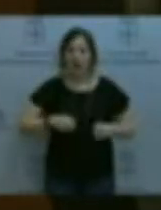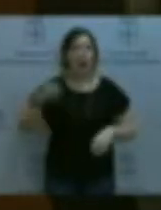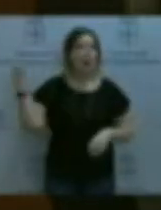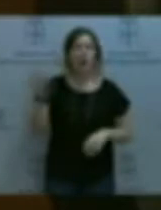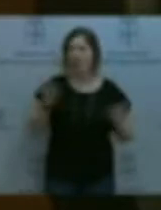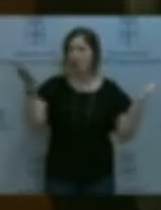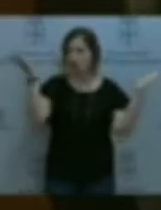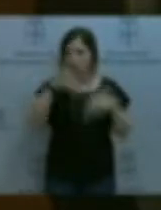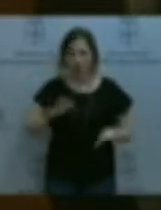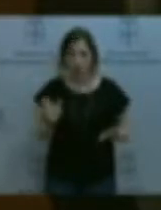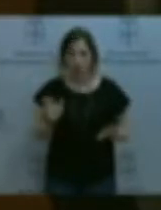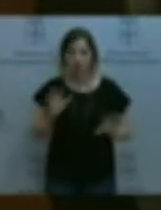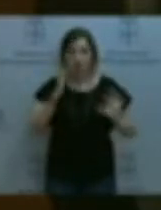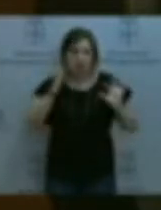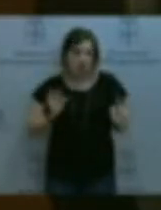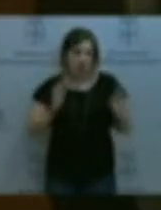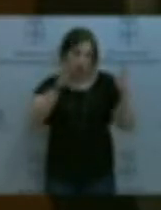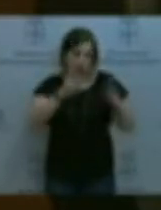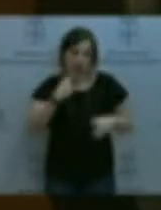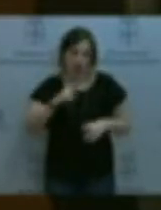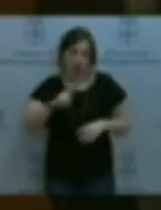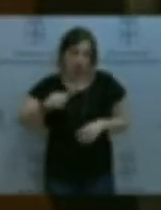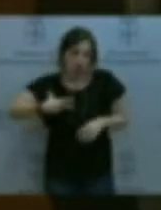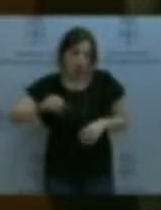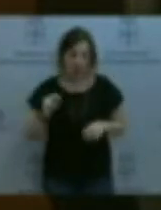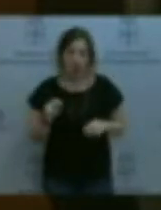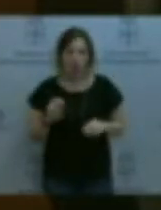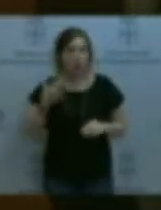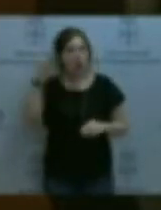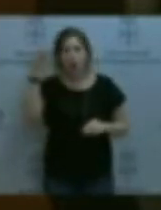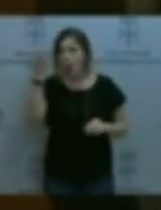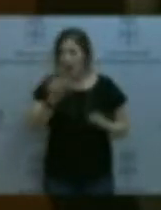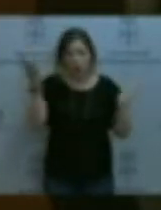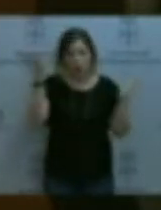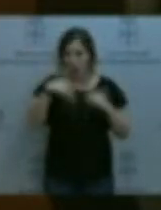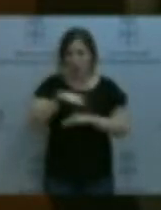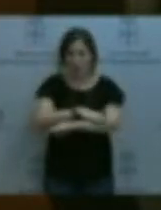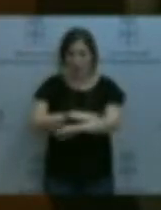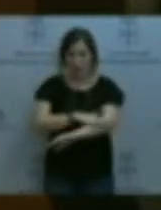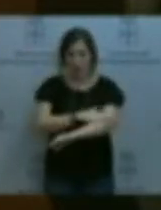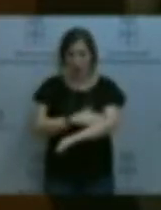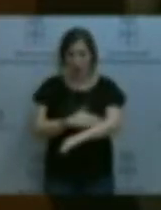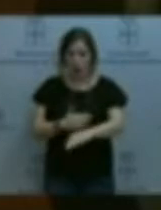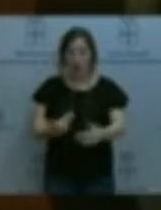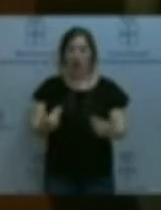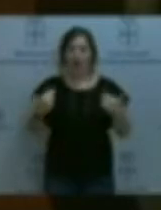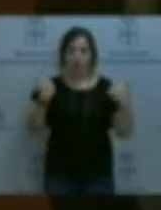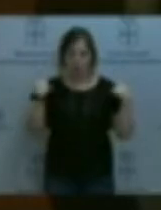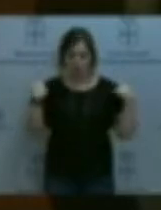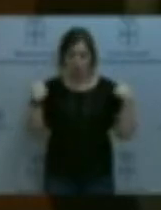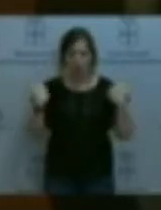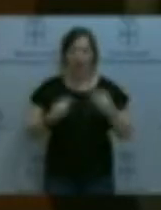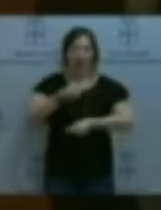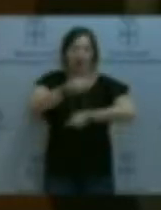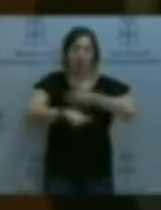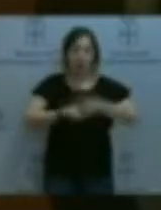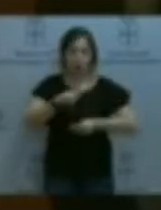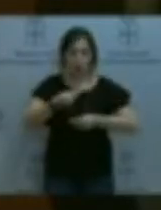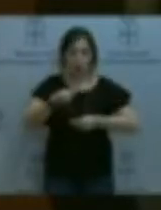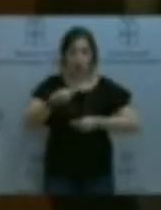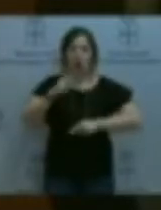ninguna obligación del ministerio de asumir la ejecución de esa obra y que iba a dejar un túnel como en el